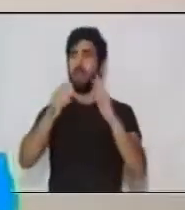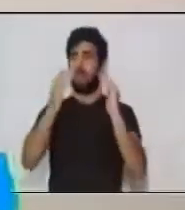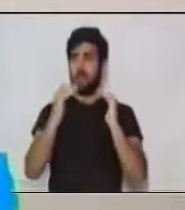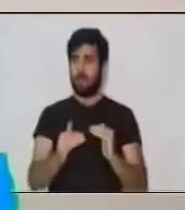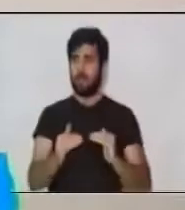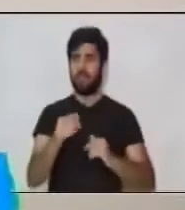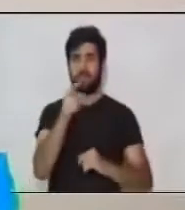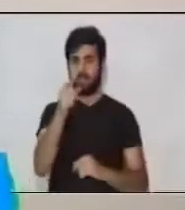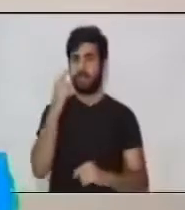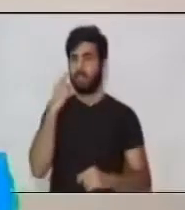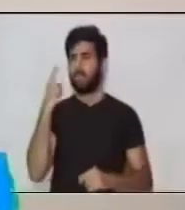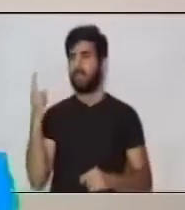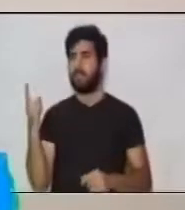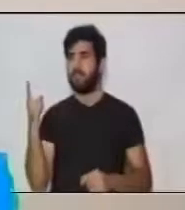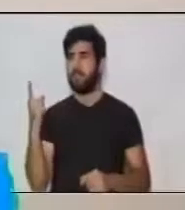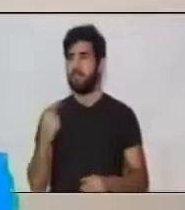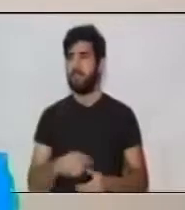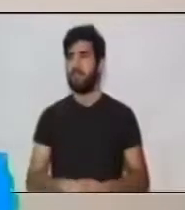¿qué son estos?